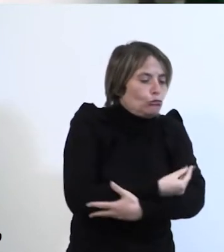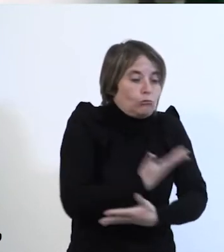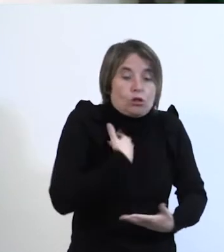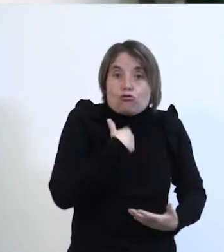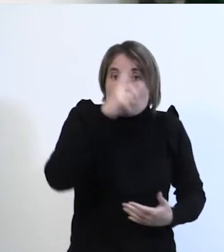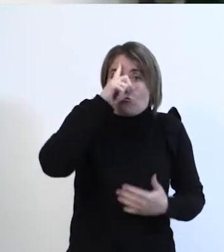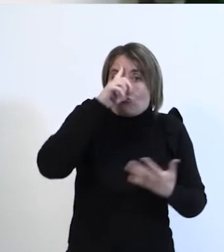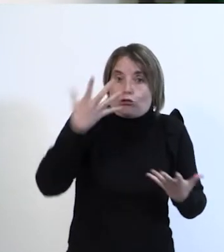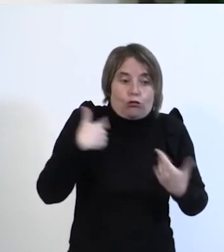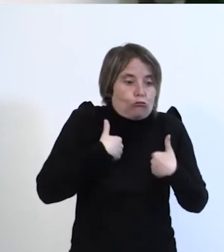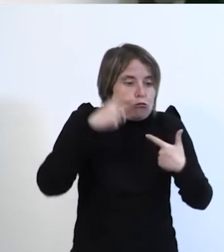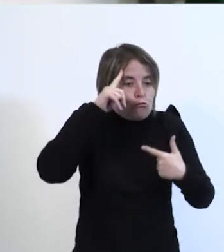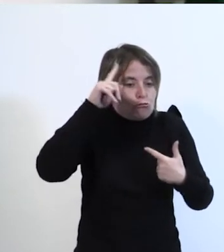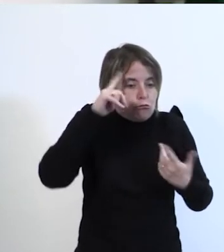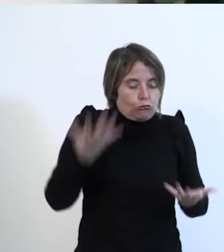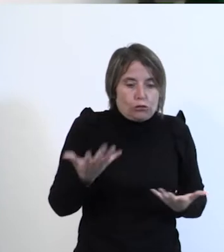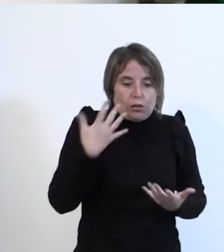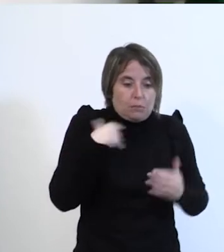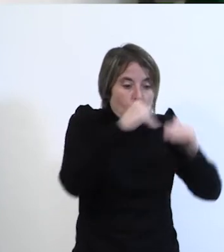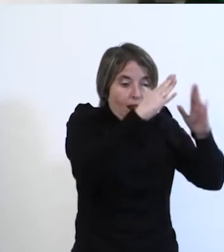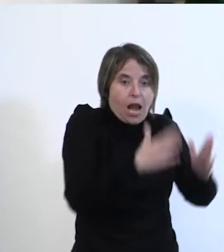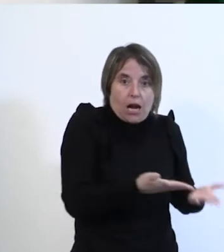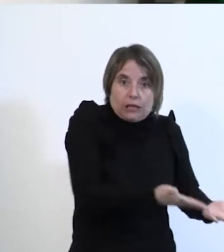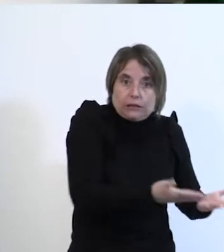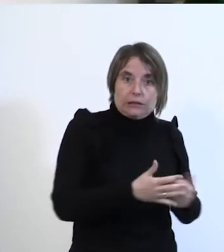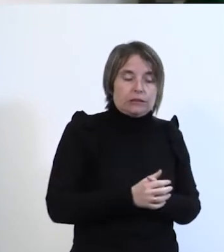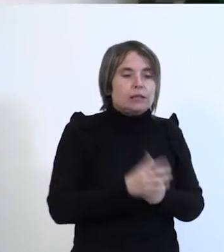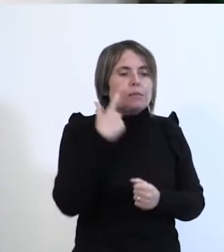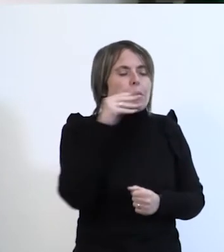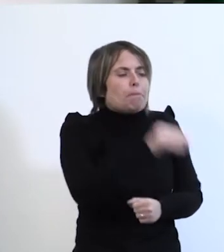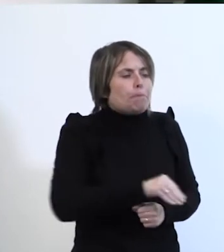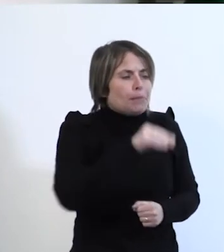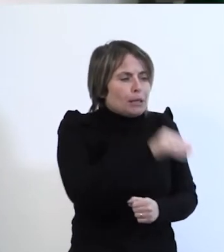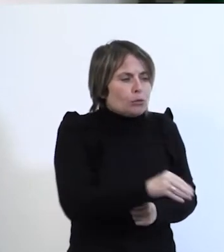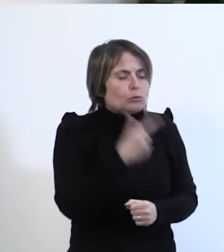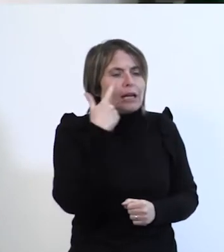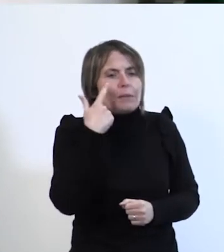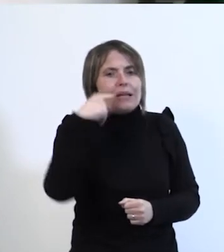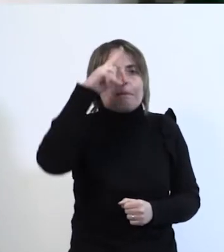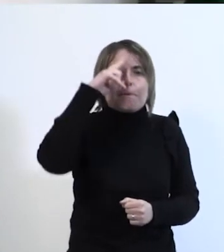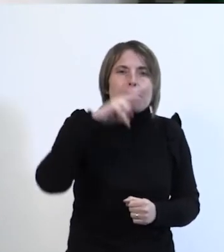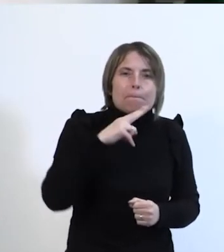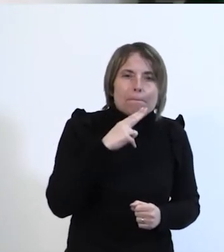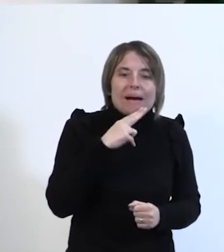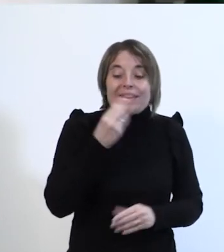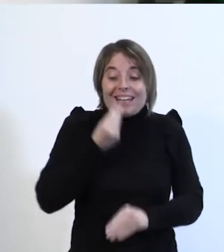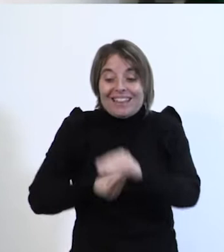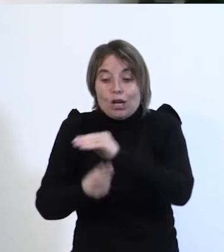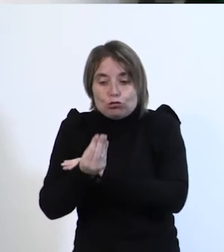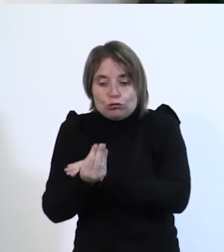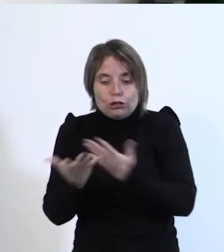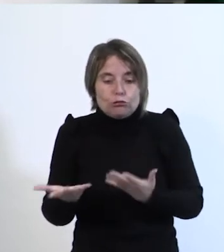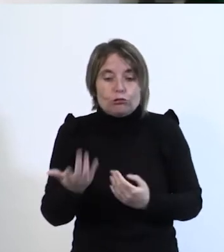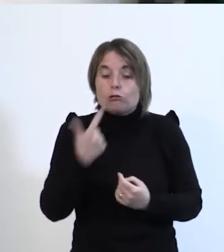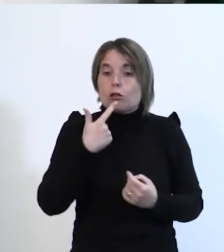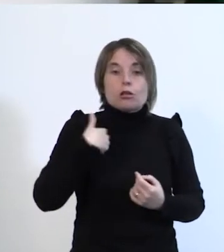la criatura? Y ella dijo, yo no sé, está, pues en la casa estaba. Y le preguntaron por el padre de los